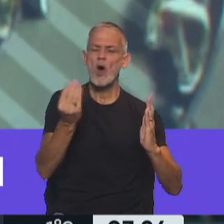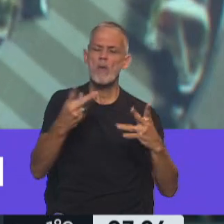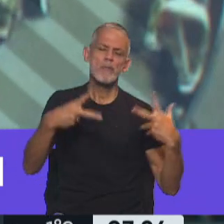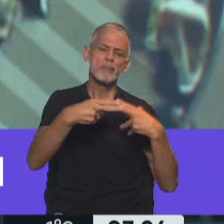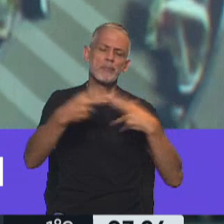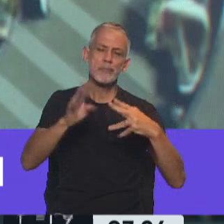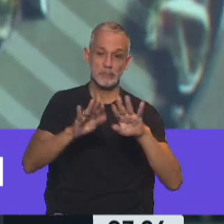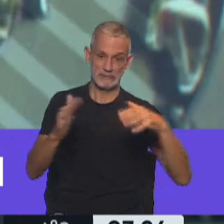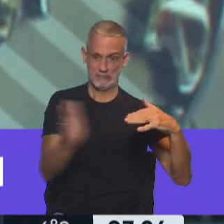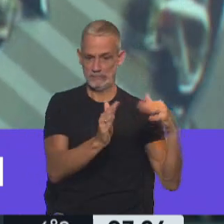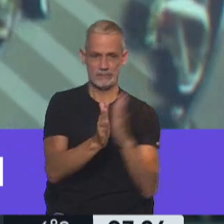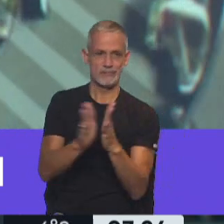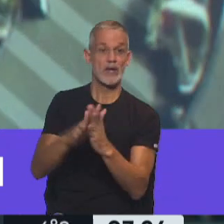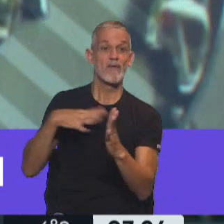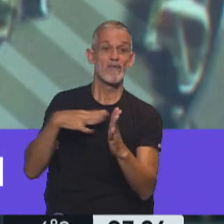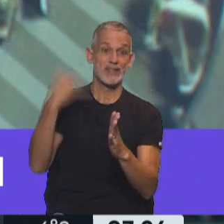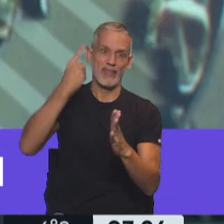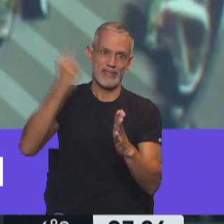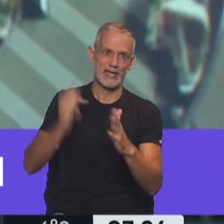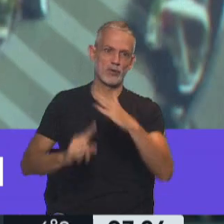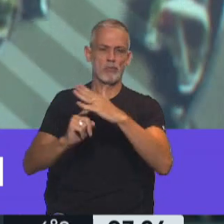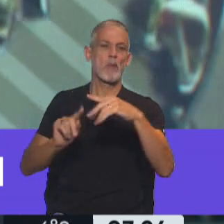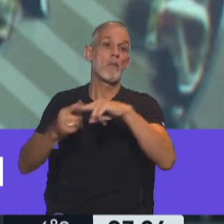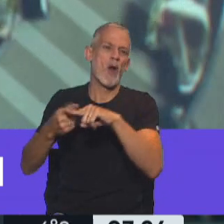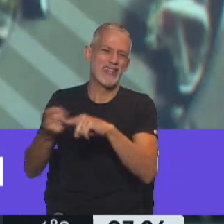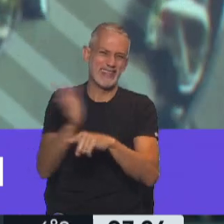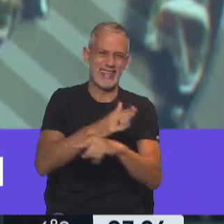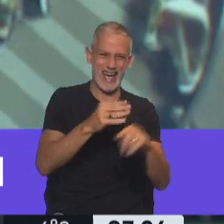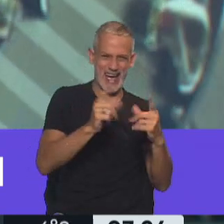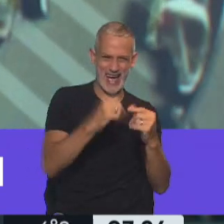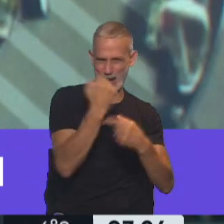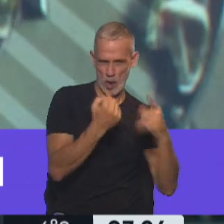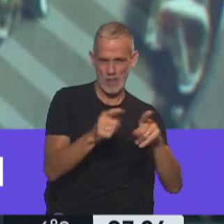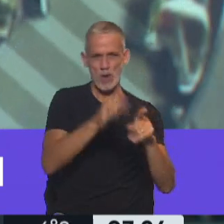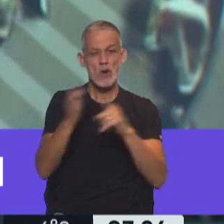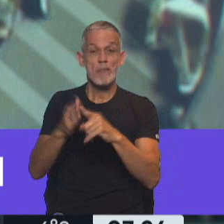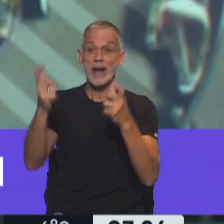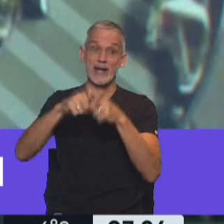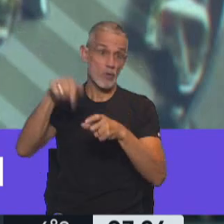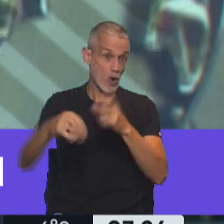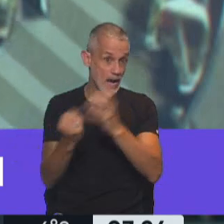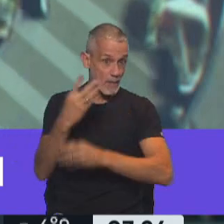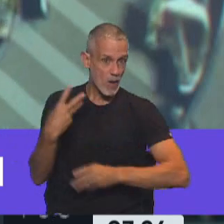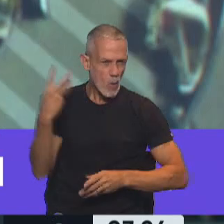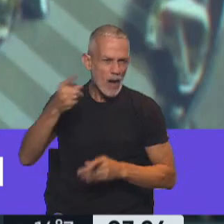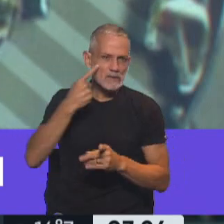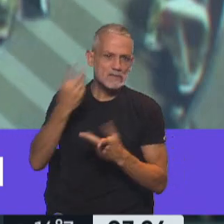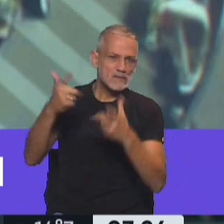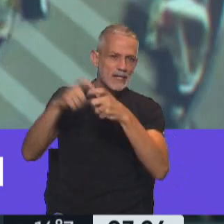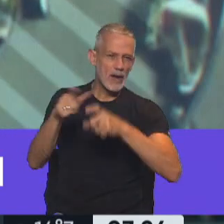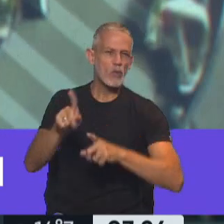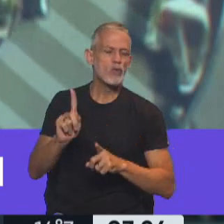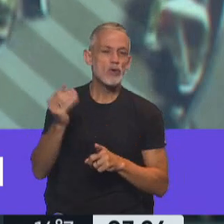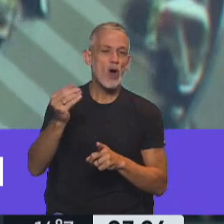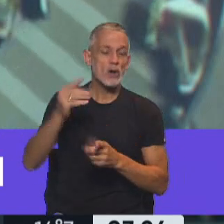tenés al directorio del FMI, la parte más política, con la que se prevé que haya una reunión esta mañana en Washington. Es algo que publicó